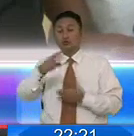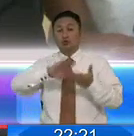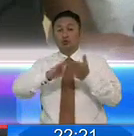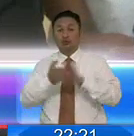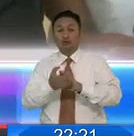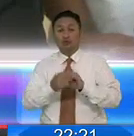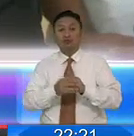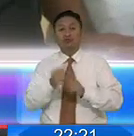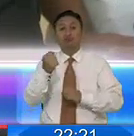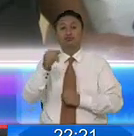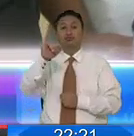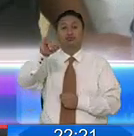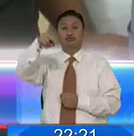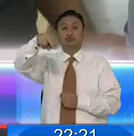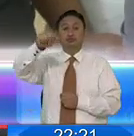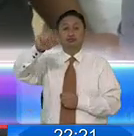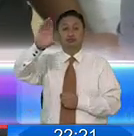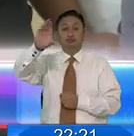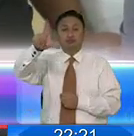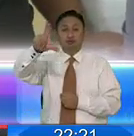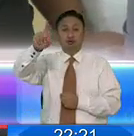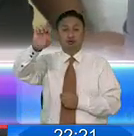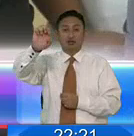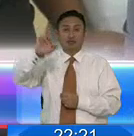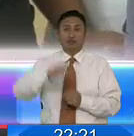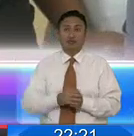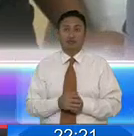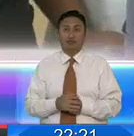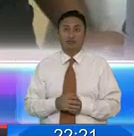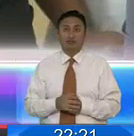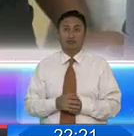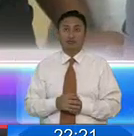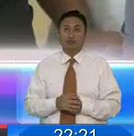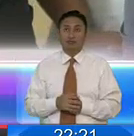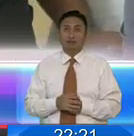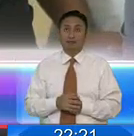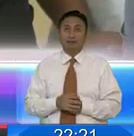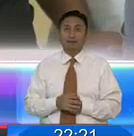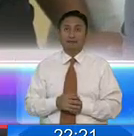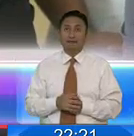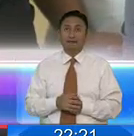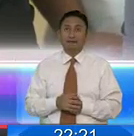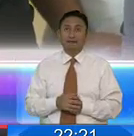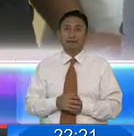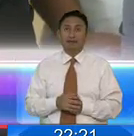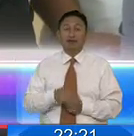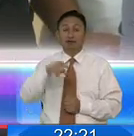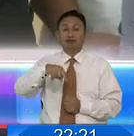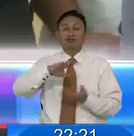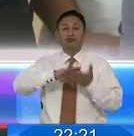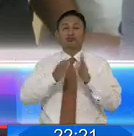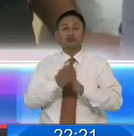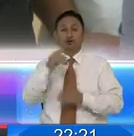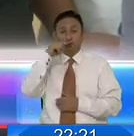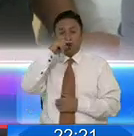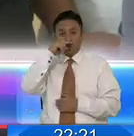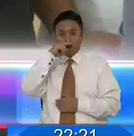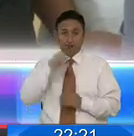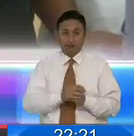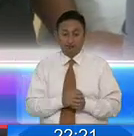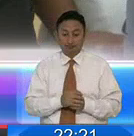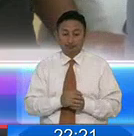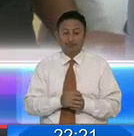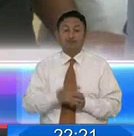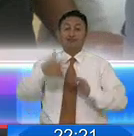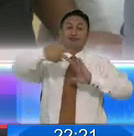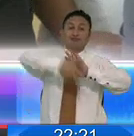de la nacionalidad con funk en la provincia d sucumbíos también funciona